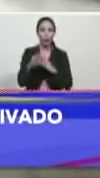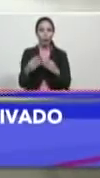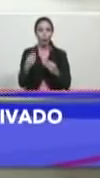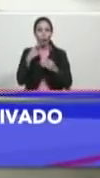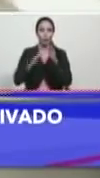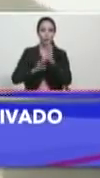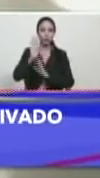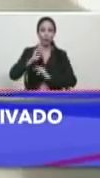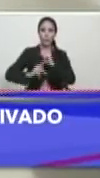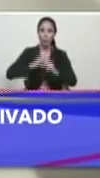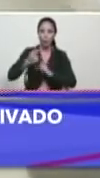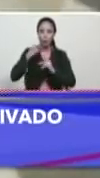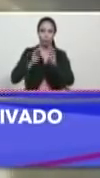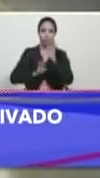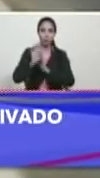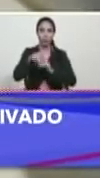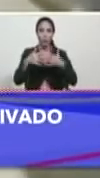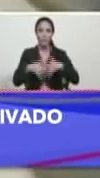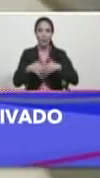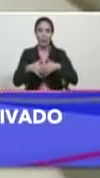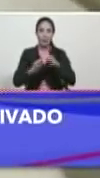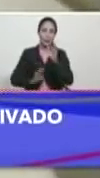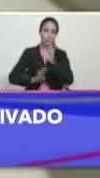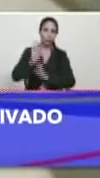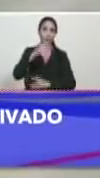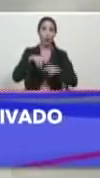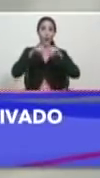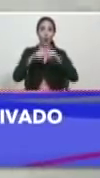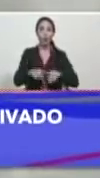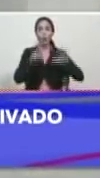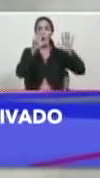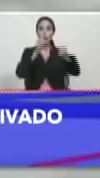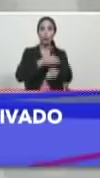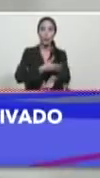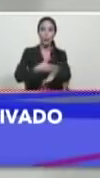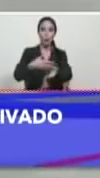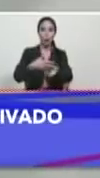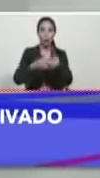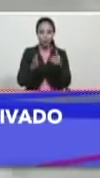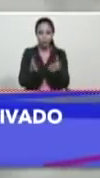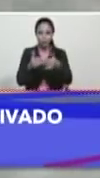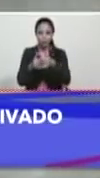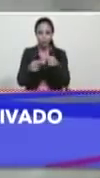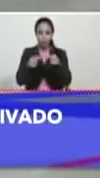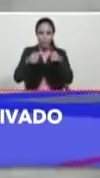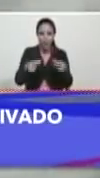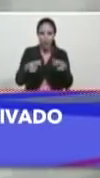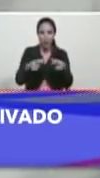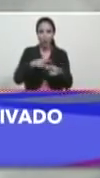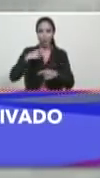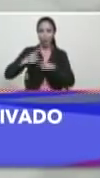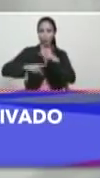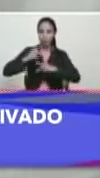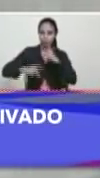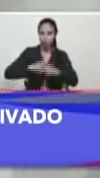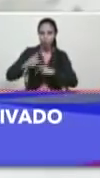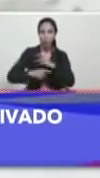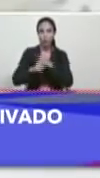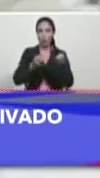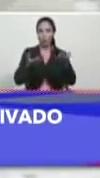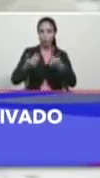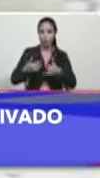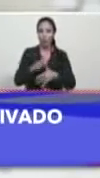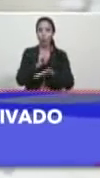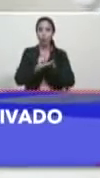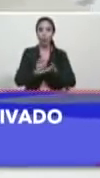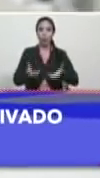de producción de esta empresa hasta 8 millones aproximadamente de tabletas que se pueden producir con toda esta materia prima que estamos